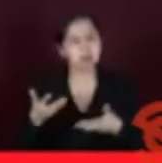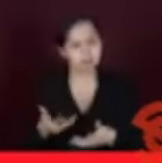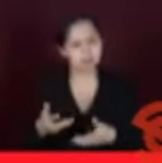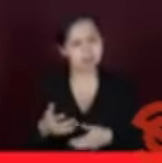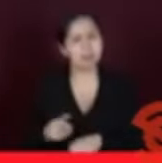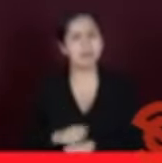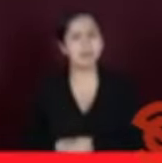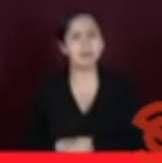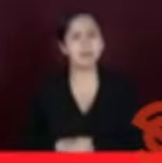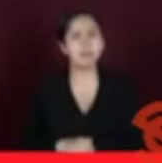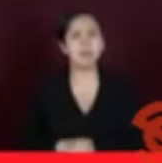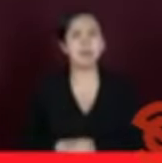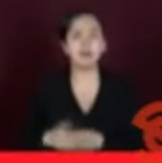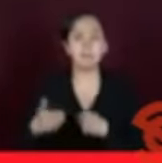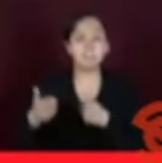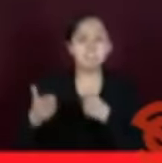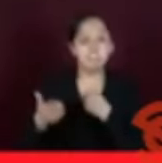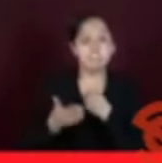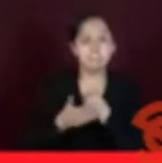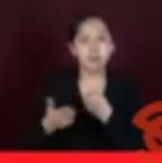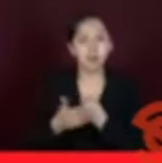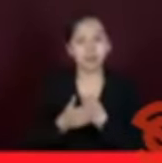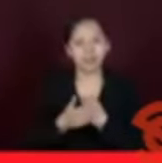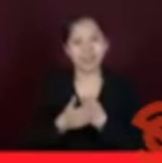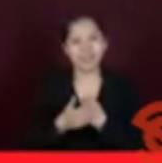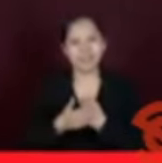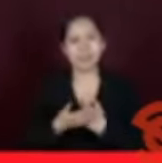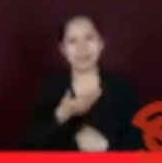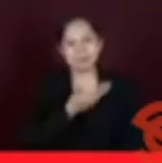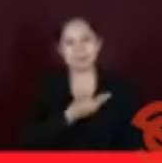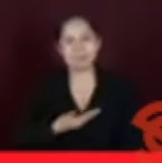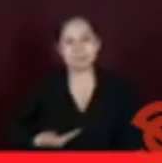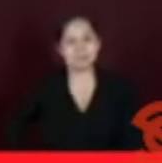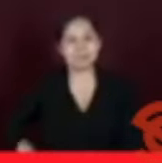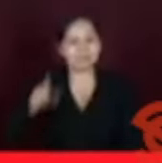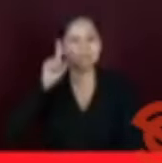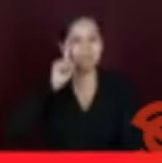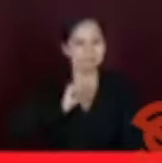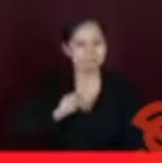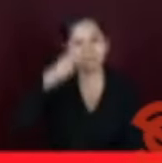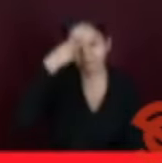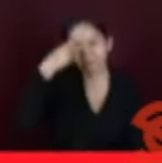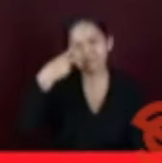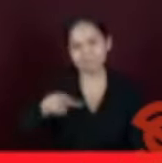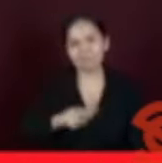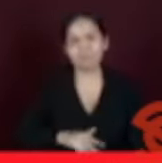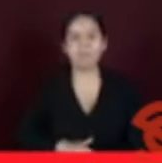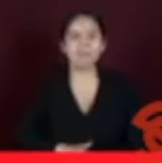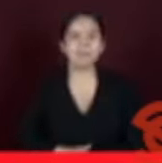como la próxima presidenta de México.